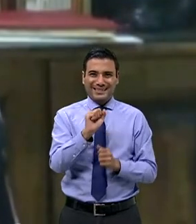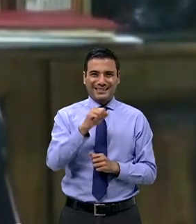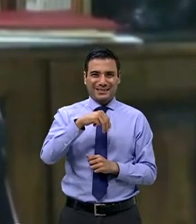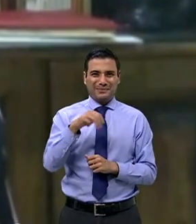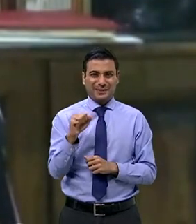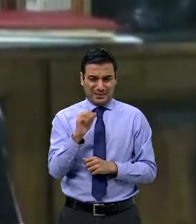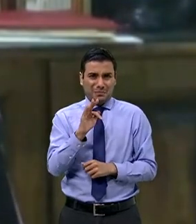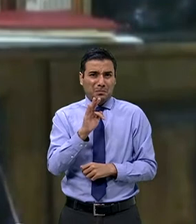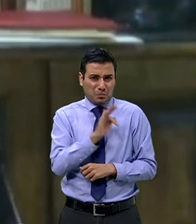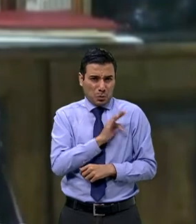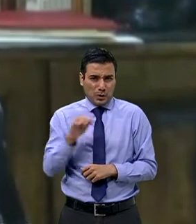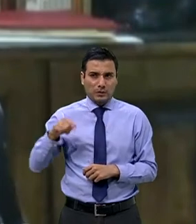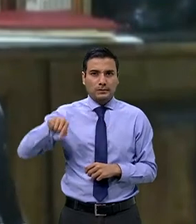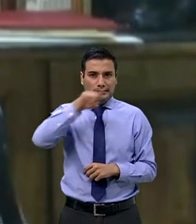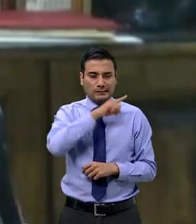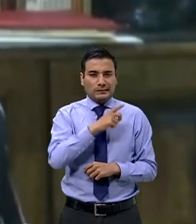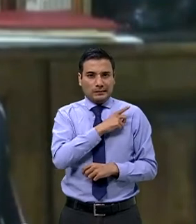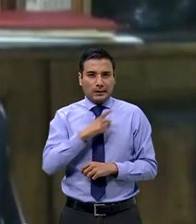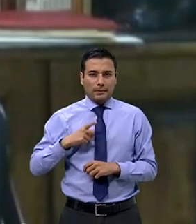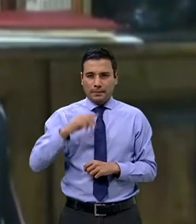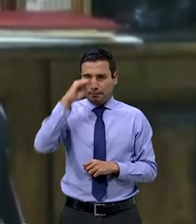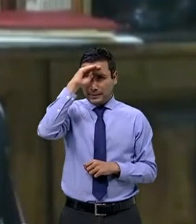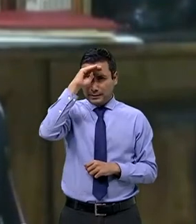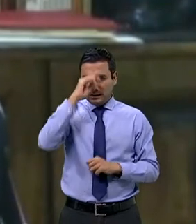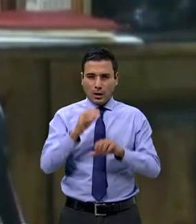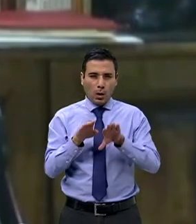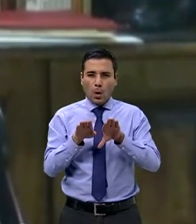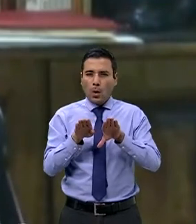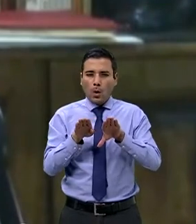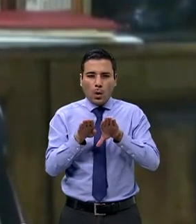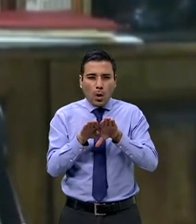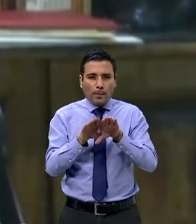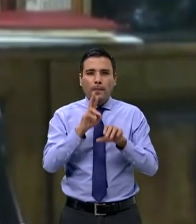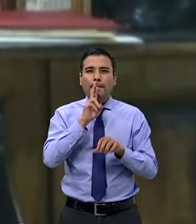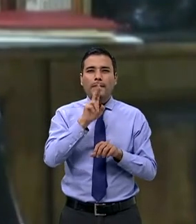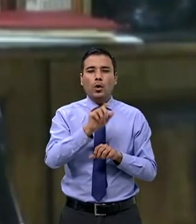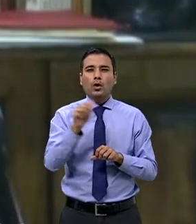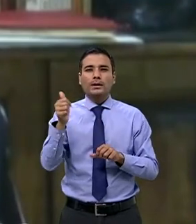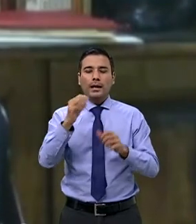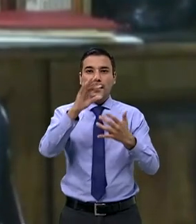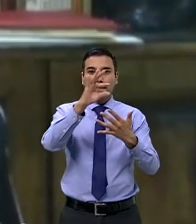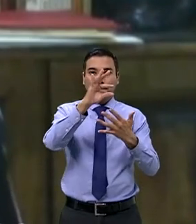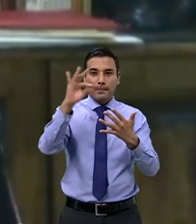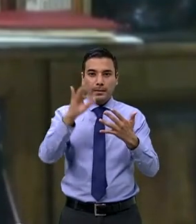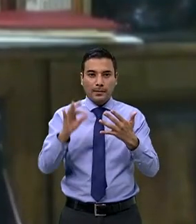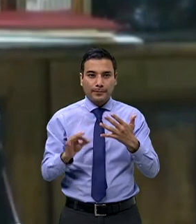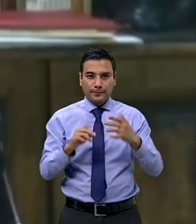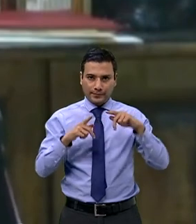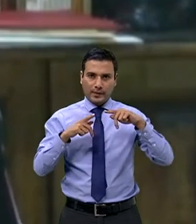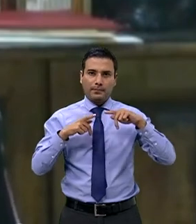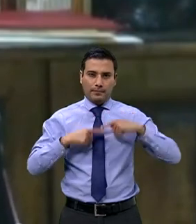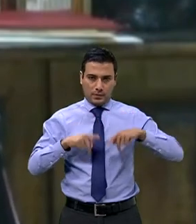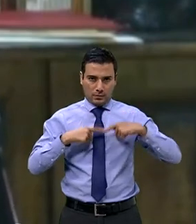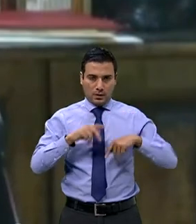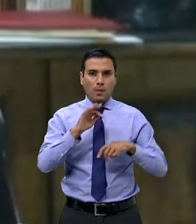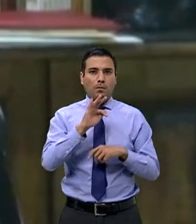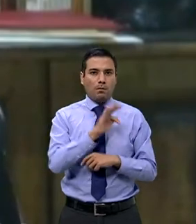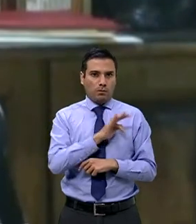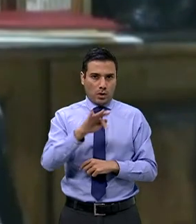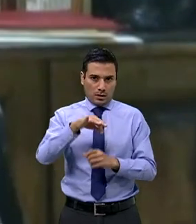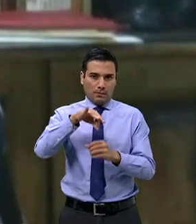que pensar en cómo potenciar y cómo ofrecer distintas formas en que la ciudadanía ejerza sus derechos políticos y electorales